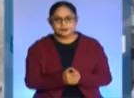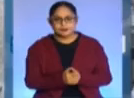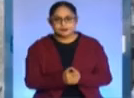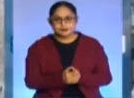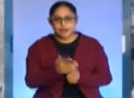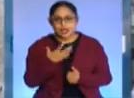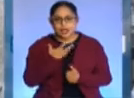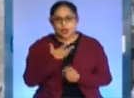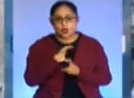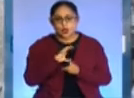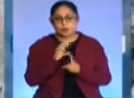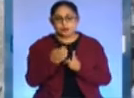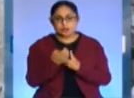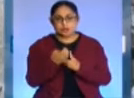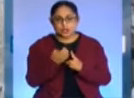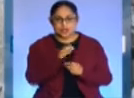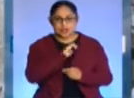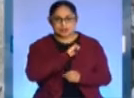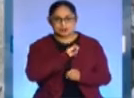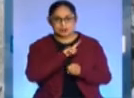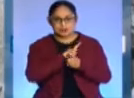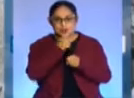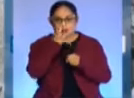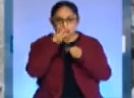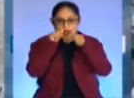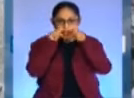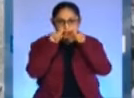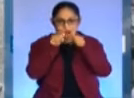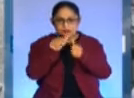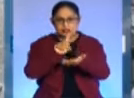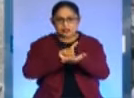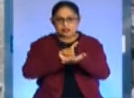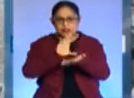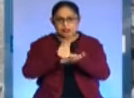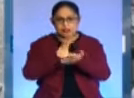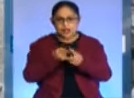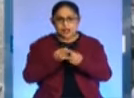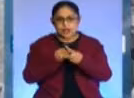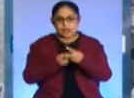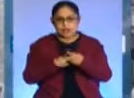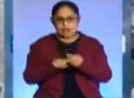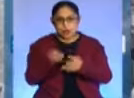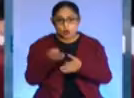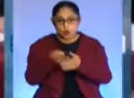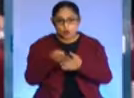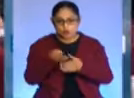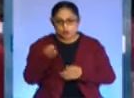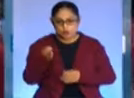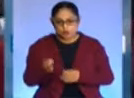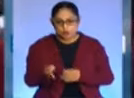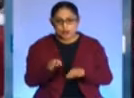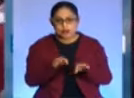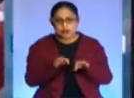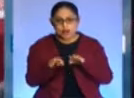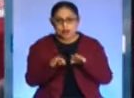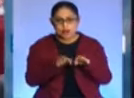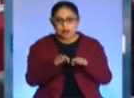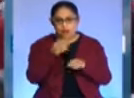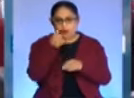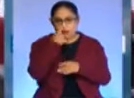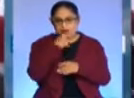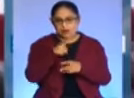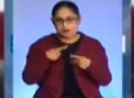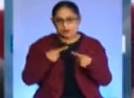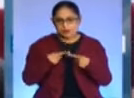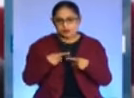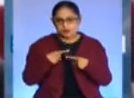La Comisión Especial de Atención a Personas con Discapacidad del Congreso del Estado inició de manera formal sus trabajos a favor de este núcleo de la población.